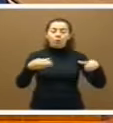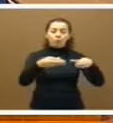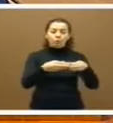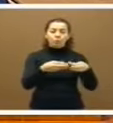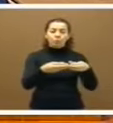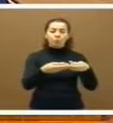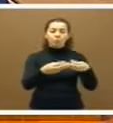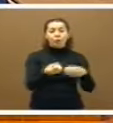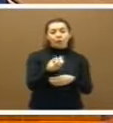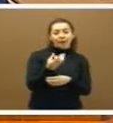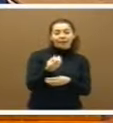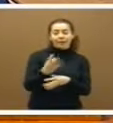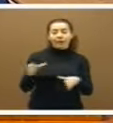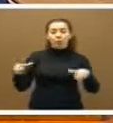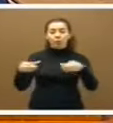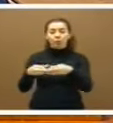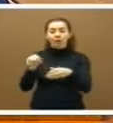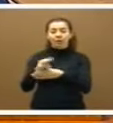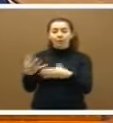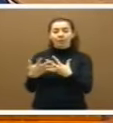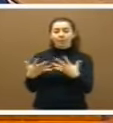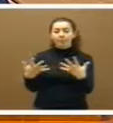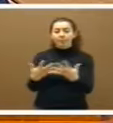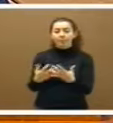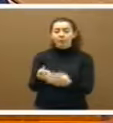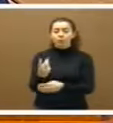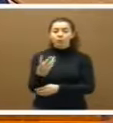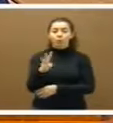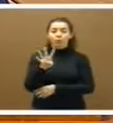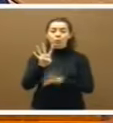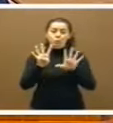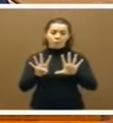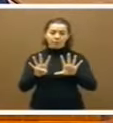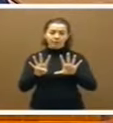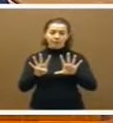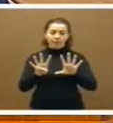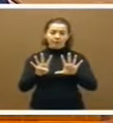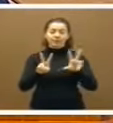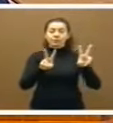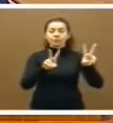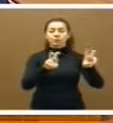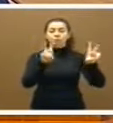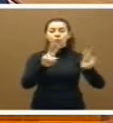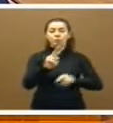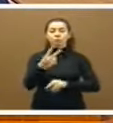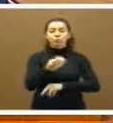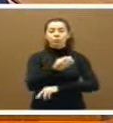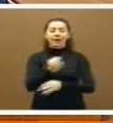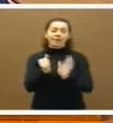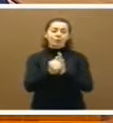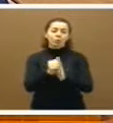Socialista y del Grupo Parlamentario Mixto, que es la enmienda número 9, al título segundo, artículos 2